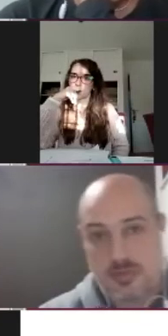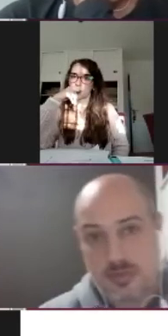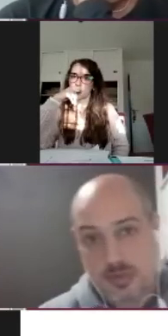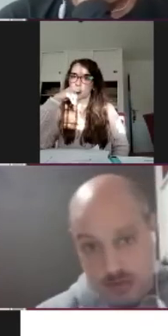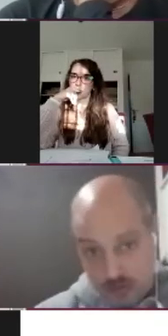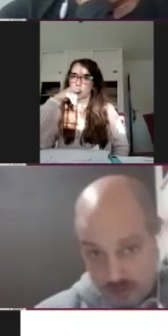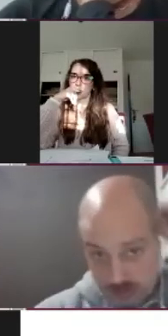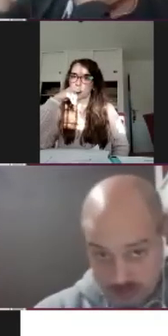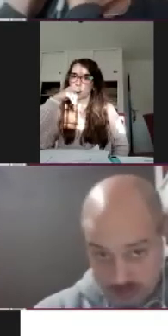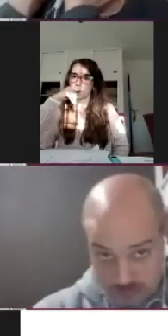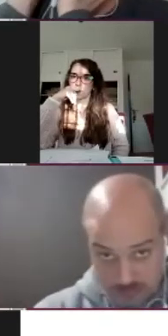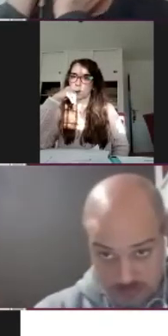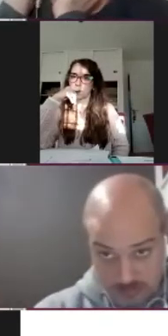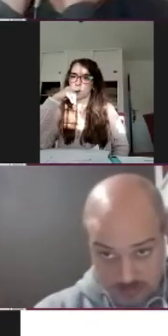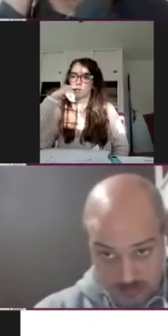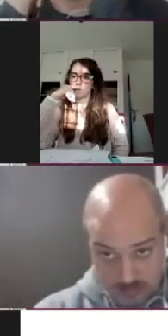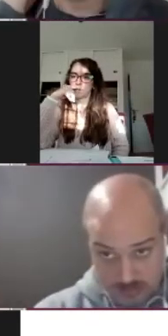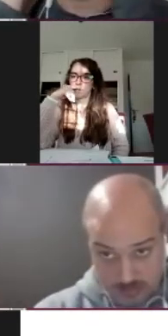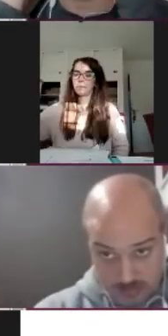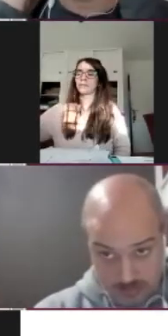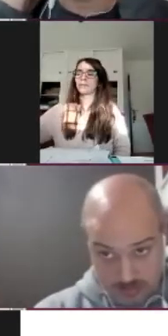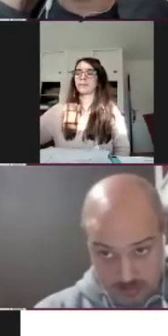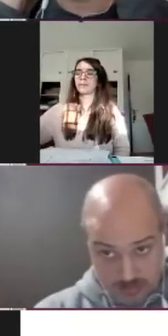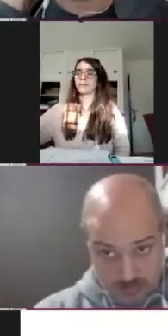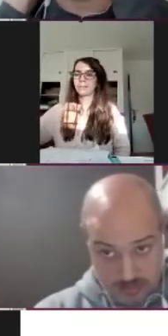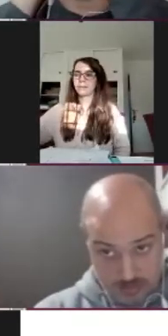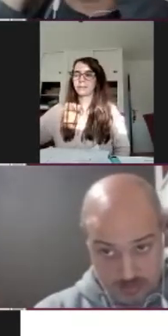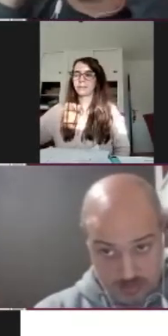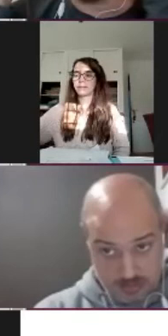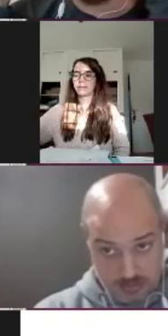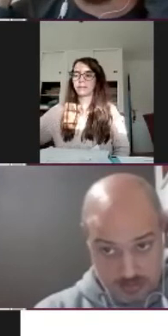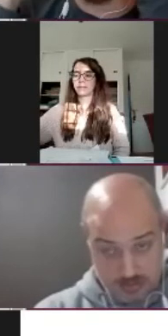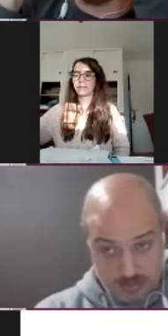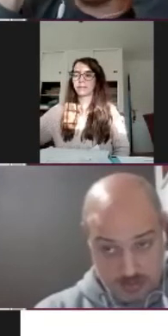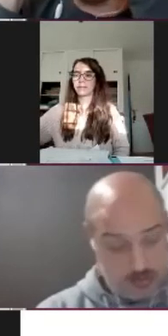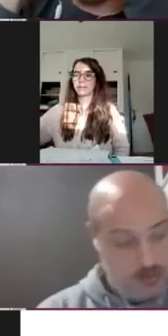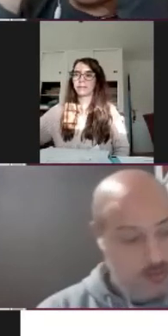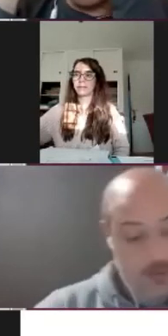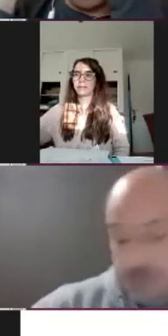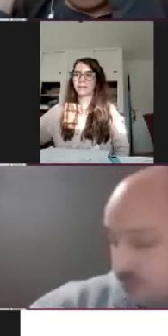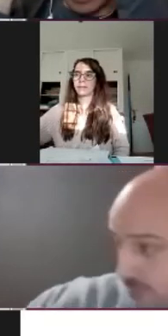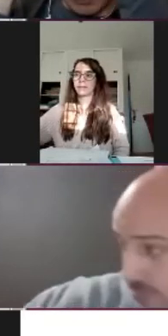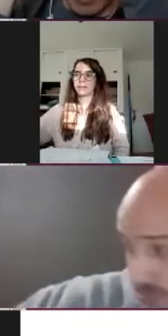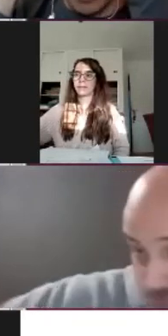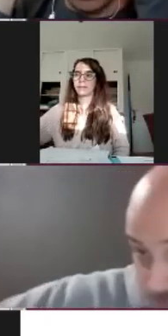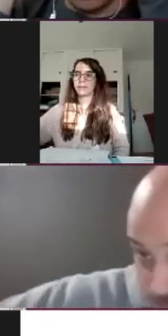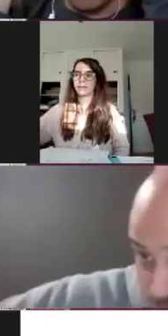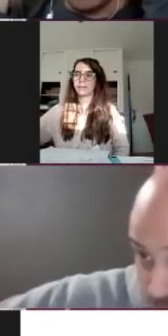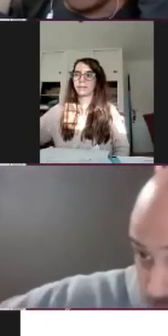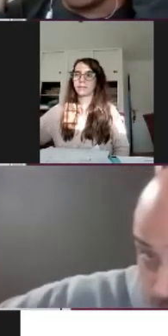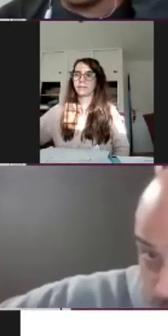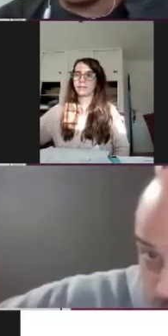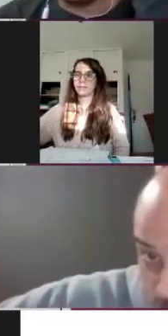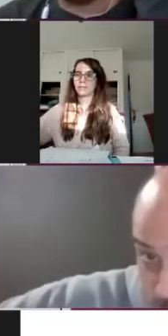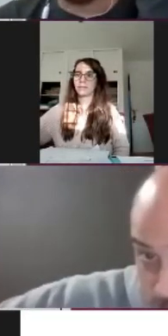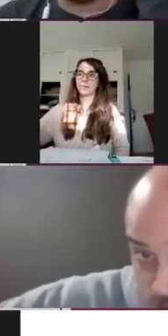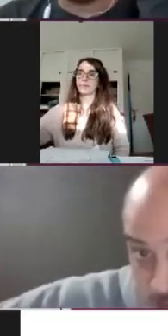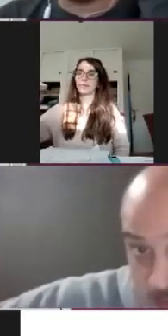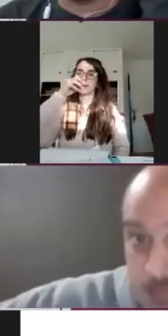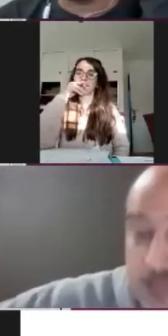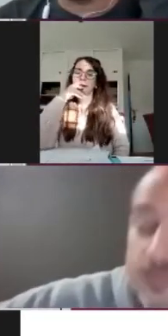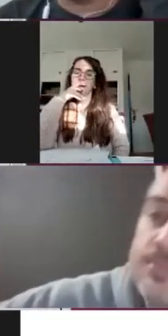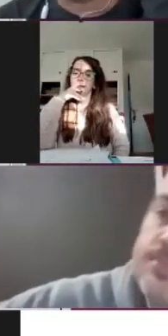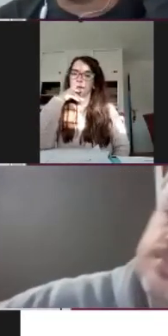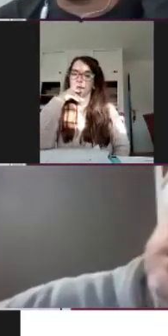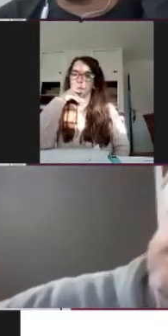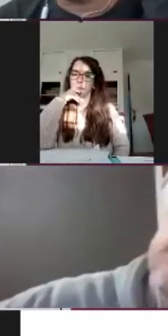es dependiendo la fecha de cuando ¿Y de fallece qué? va el 70 o el Ah, 75. sí, Creo la que fecha cuál después es? del 2007,